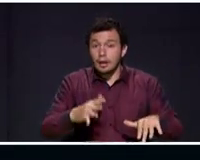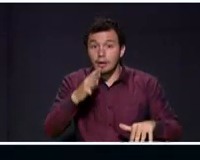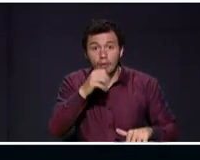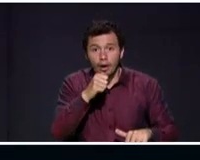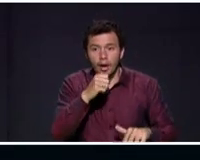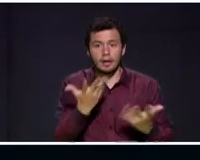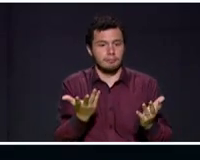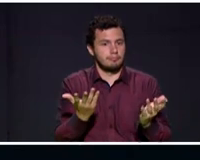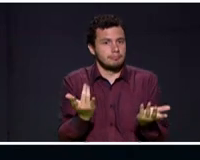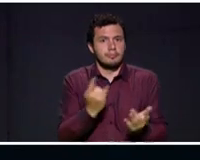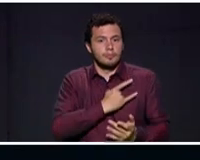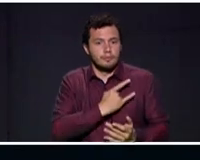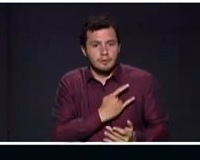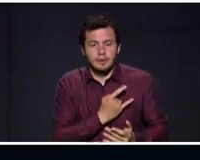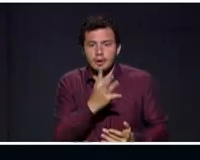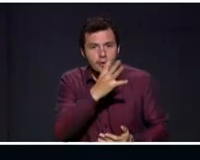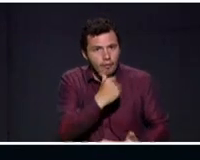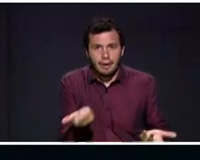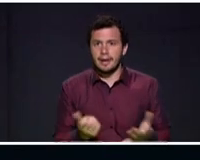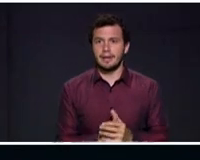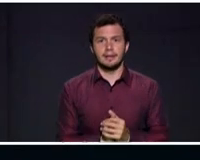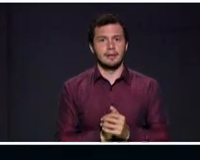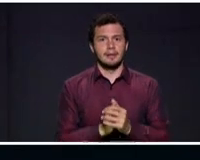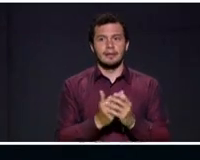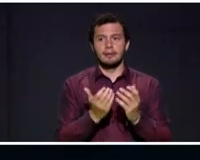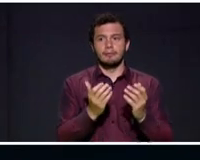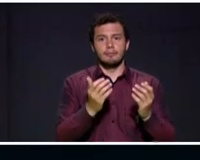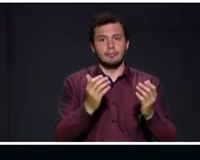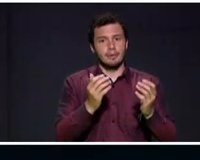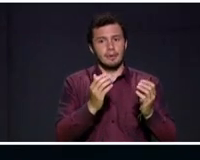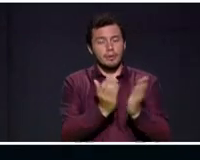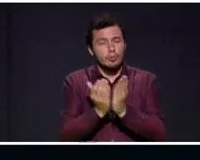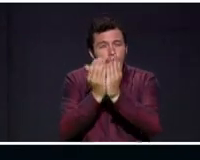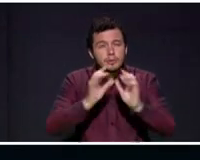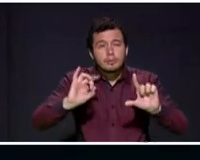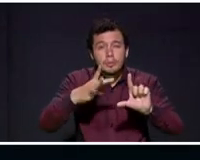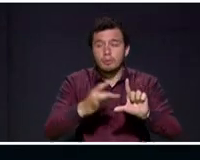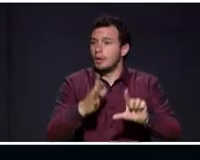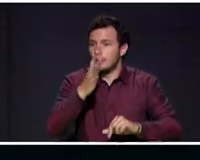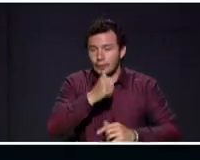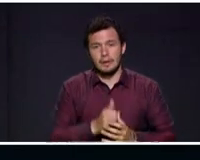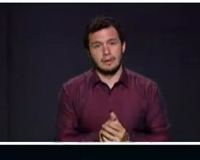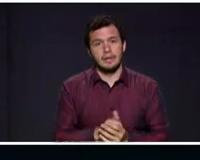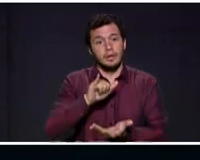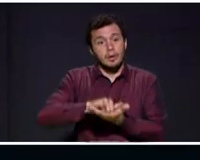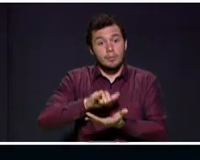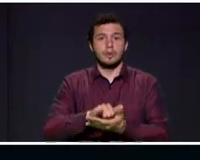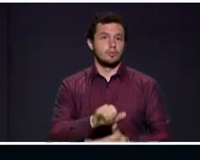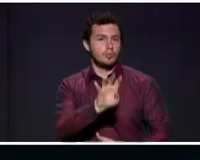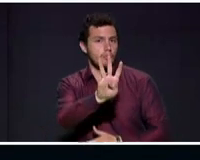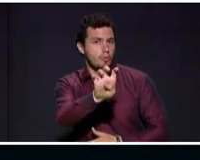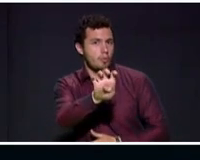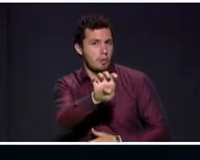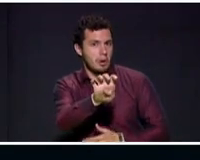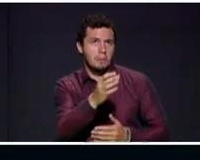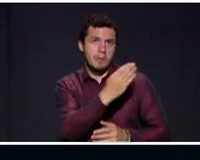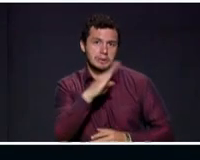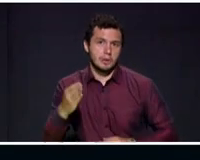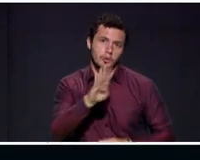hay educación superior virtual entonces conectar y desde ese momento generar un bachillerato noveno grado un bachillerato